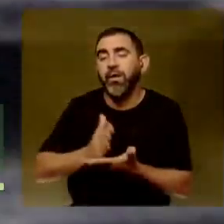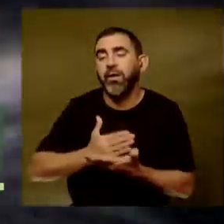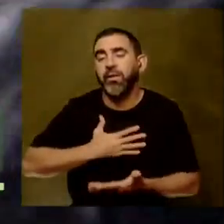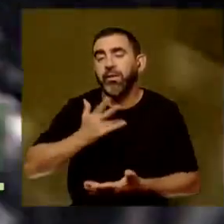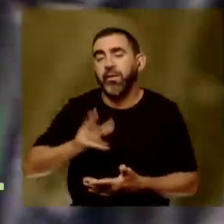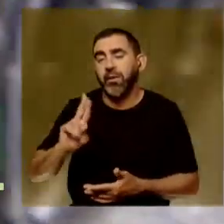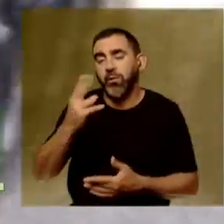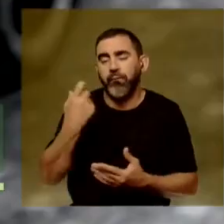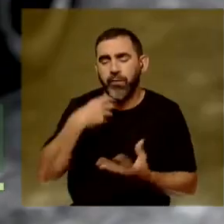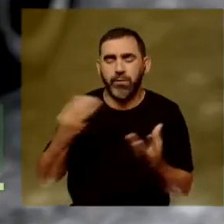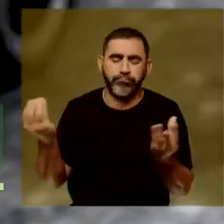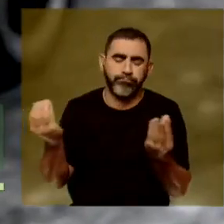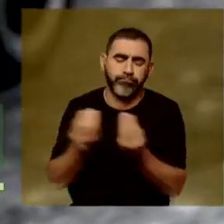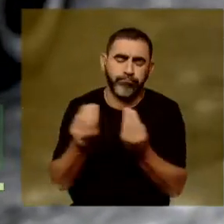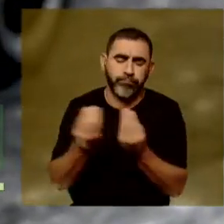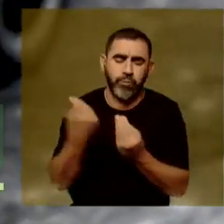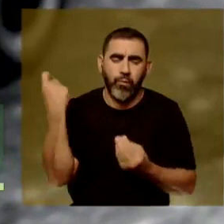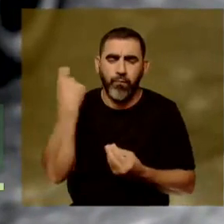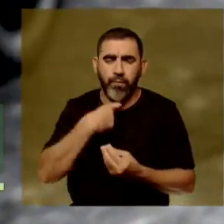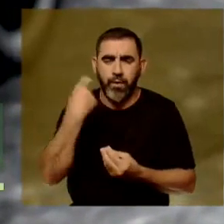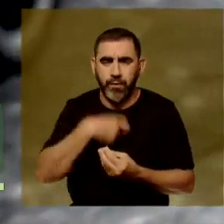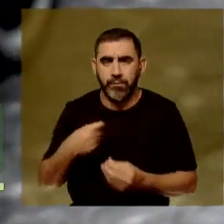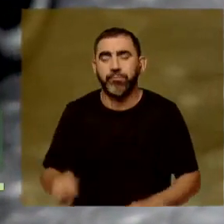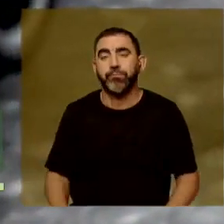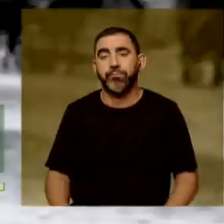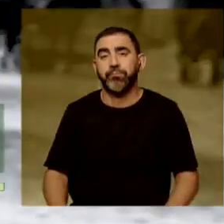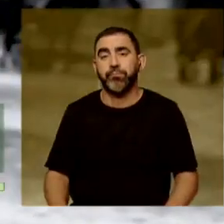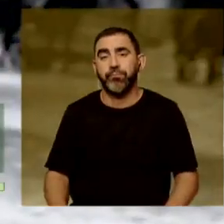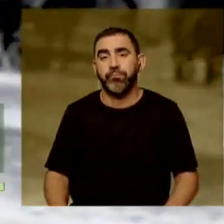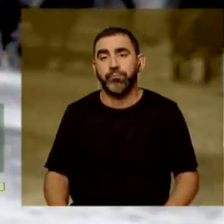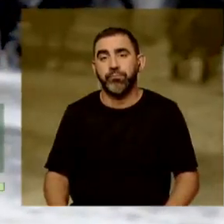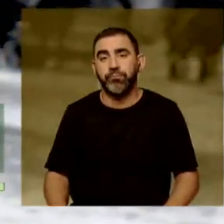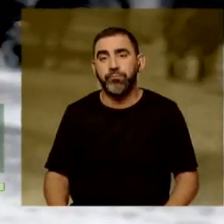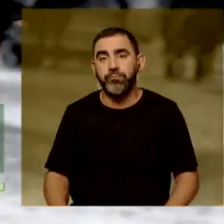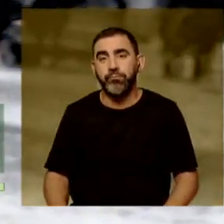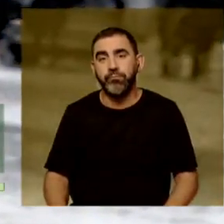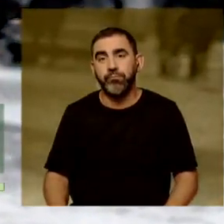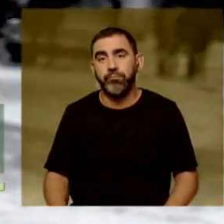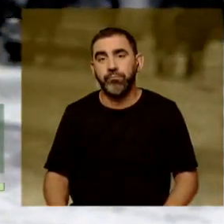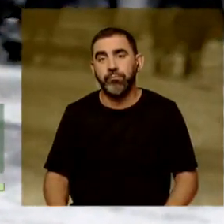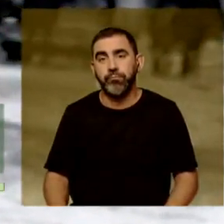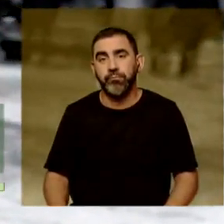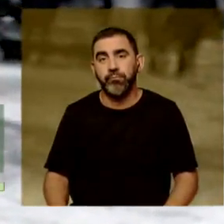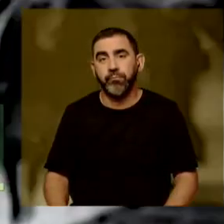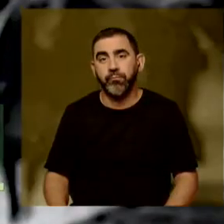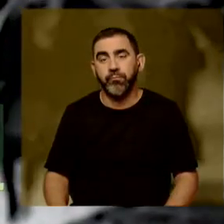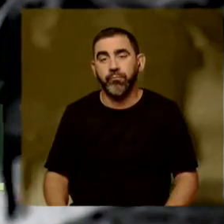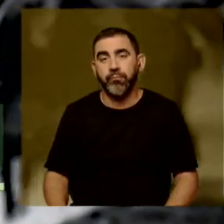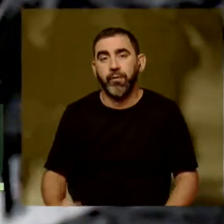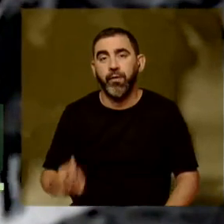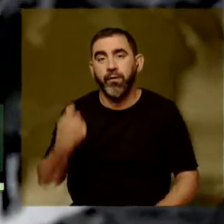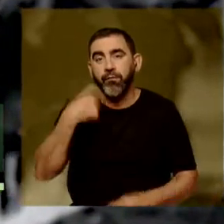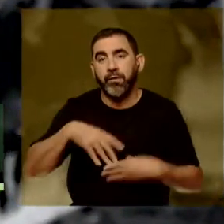país? Queda mucho por hacer, queda mucho. Queda aquello que decía Perico, pero es sentir